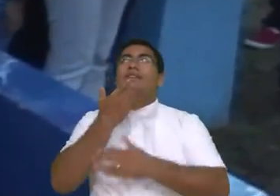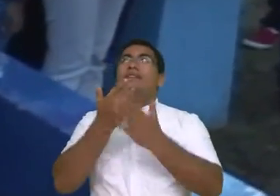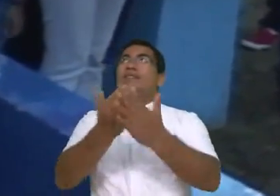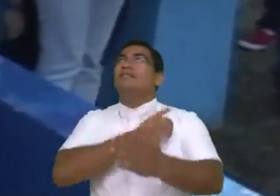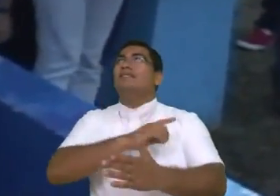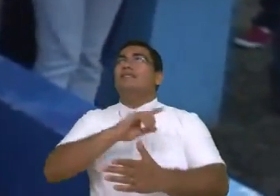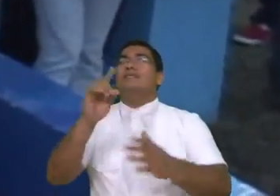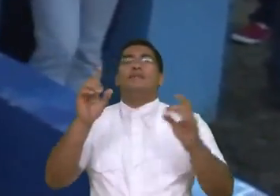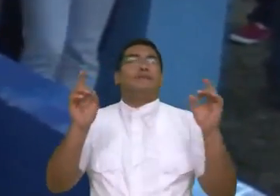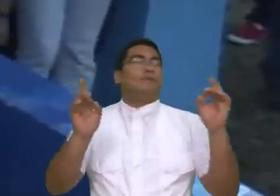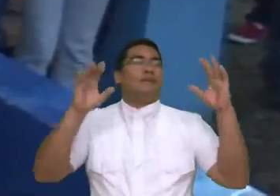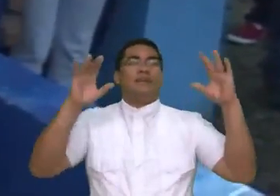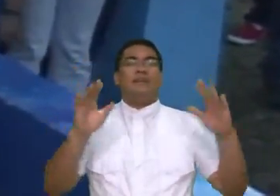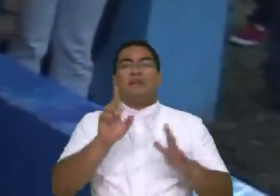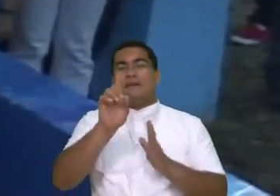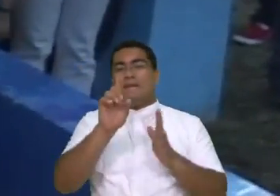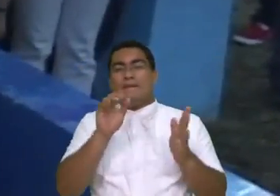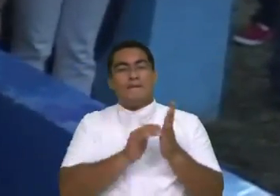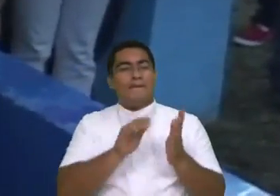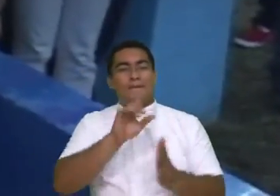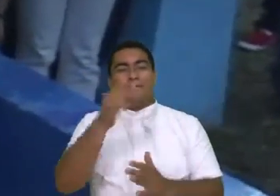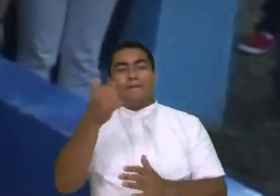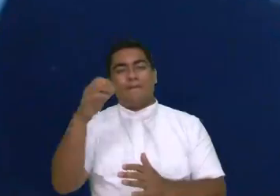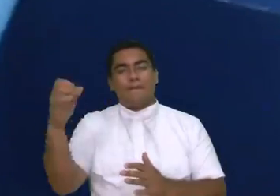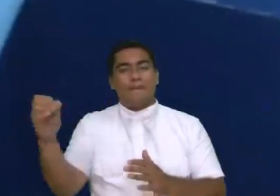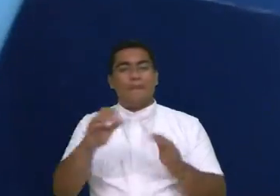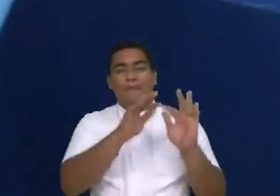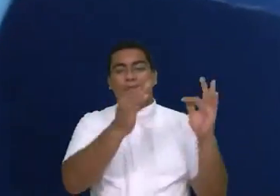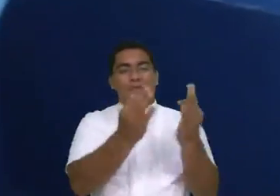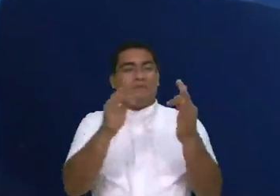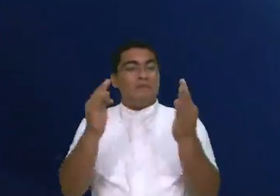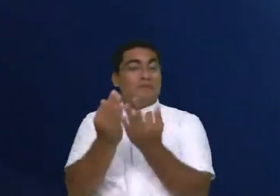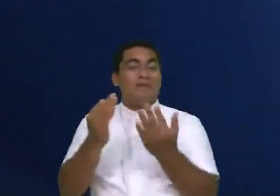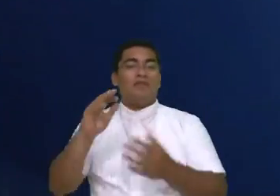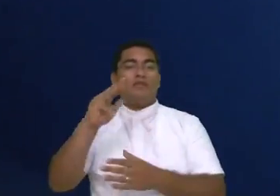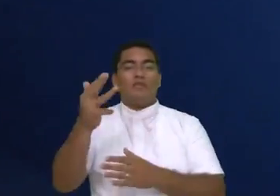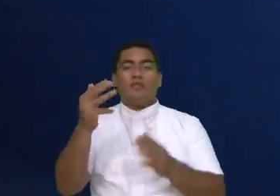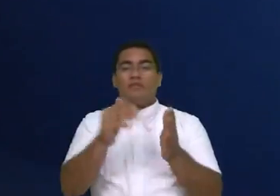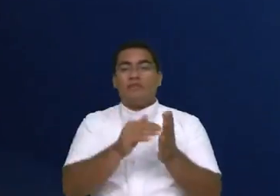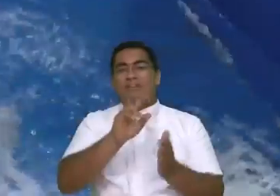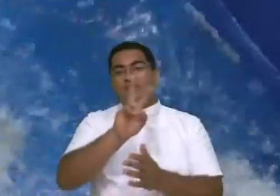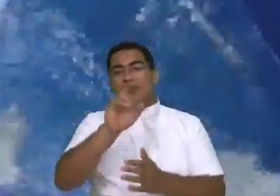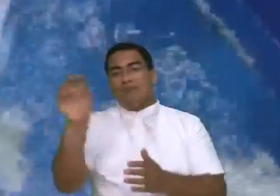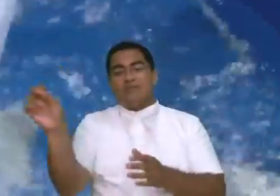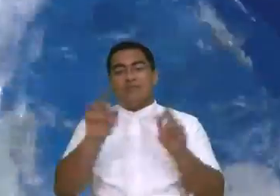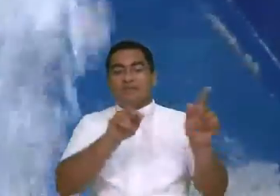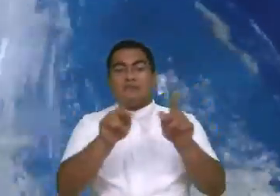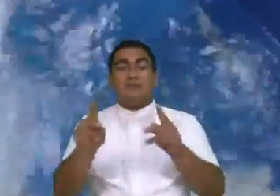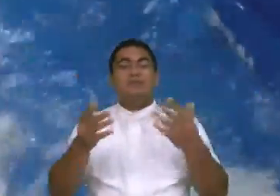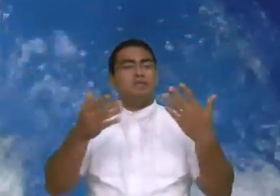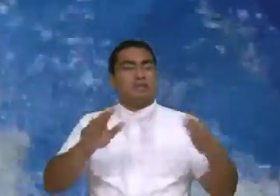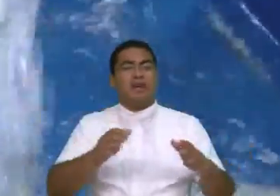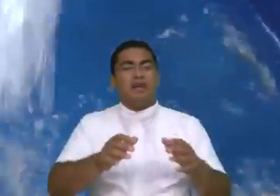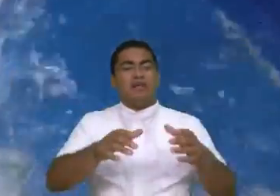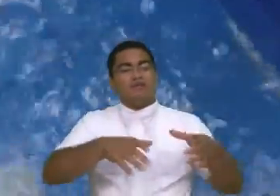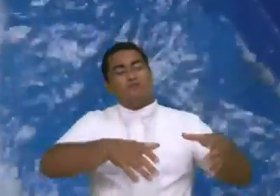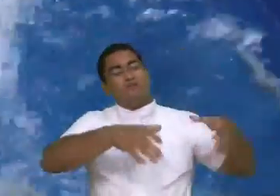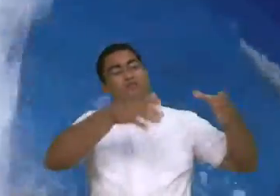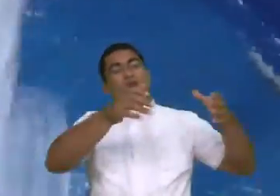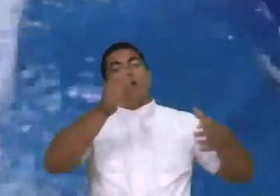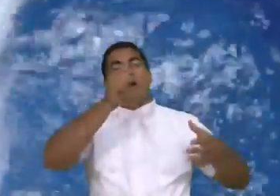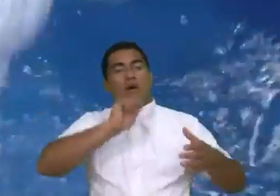estos 1.700 familias, unas 9.200 hermanos y hermanas están recibiendo abastecimiento a través de las redes de